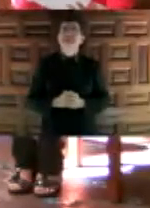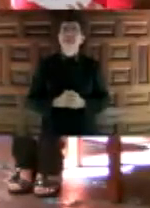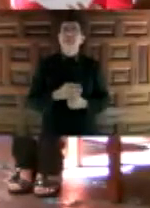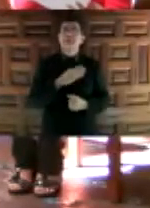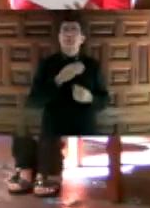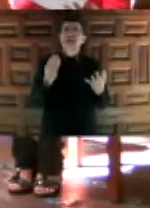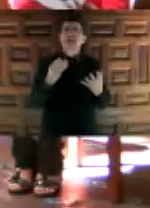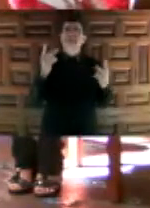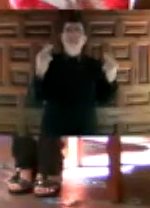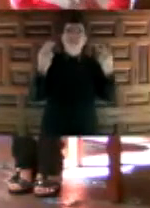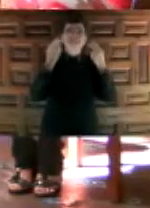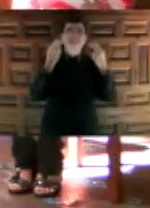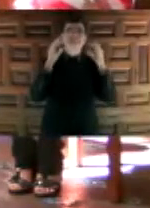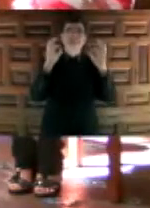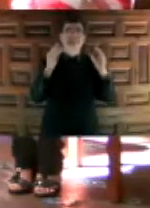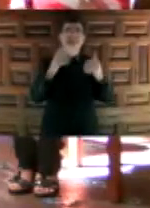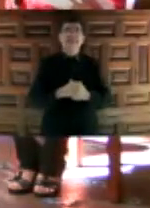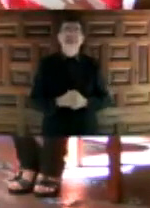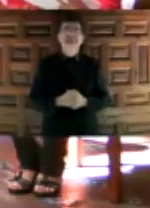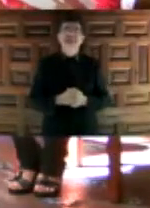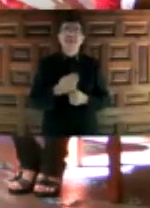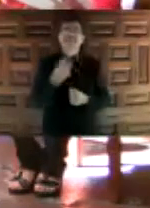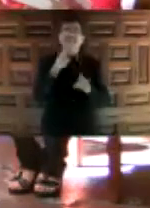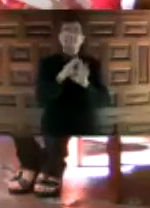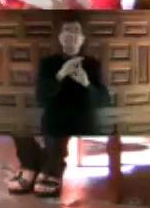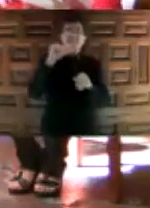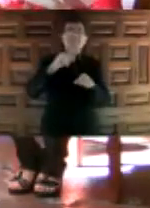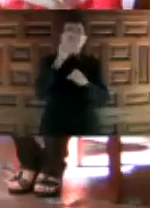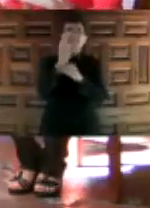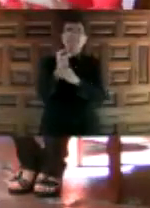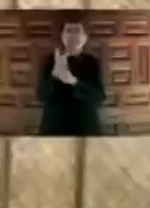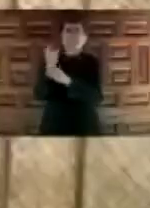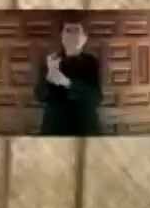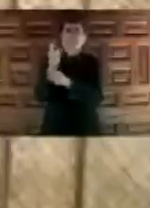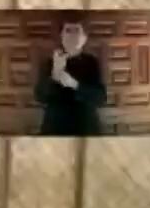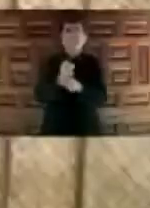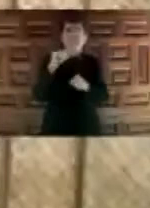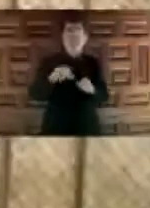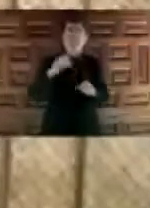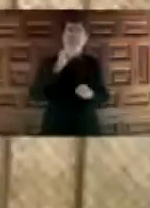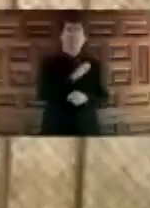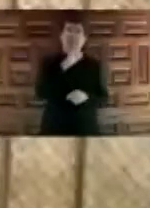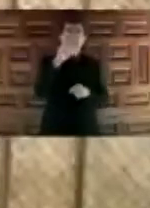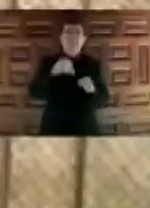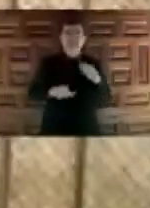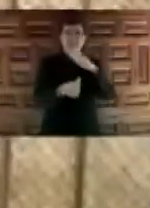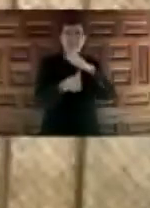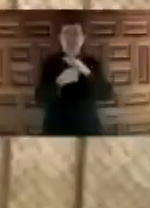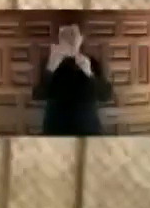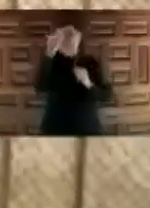Bueno, pues ven ustedes perfectamente que los invitados especiales a esta mesa, pues